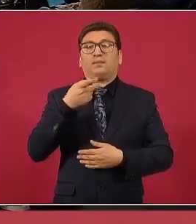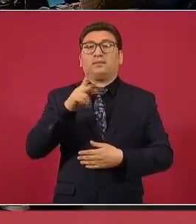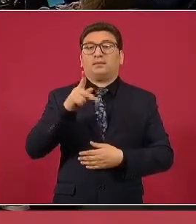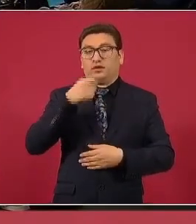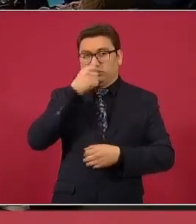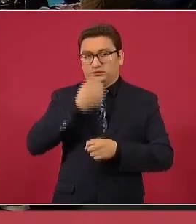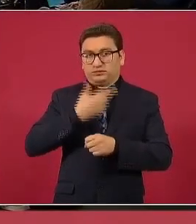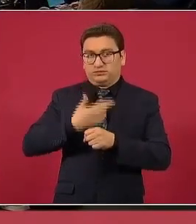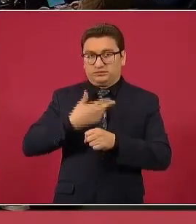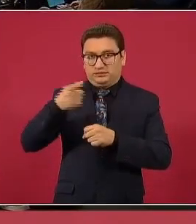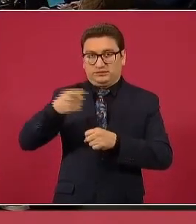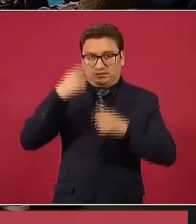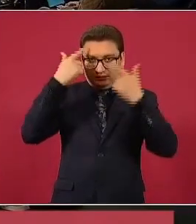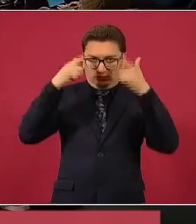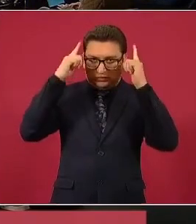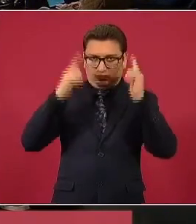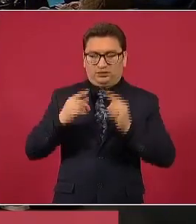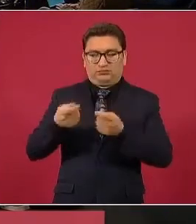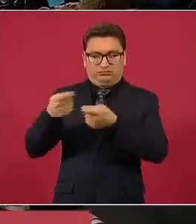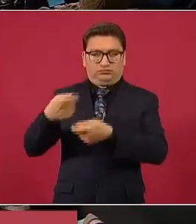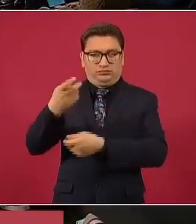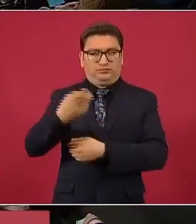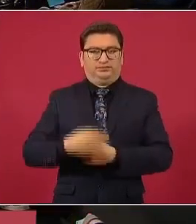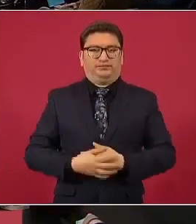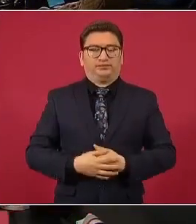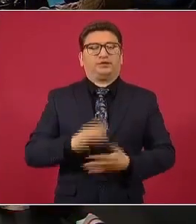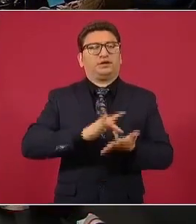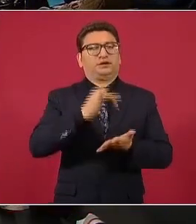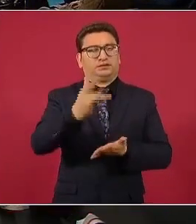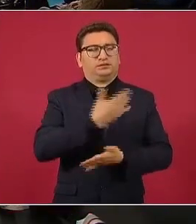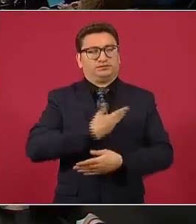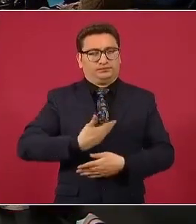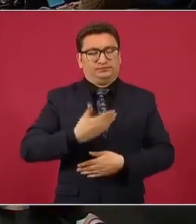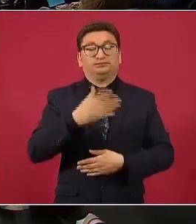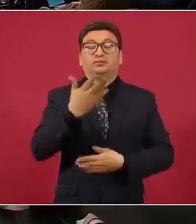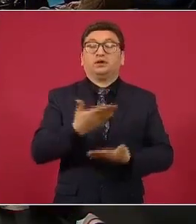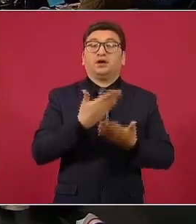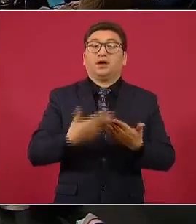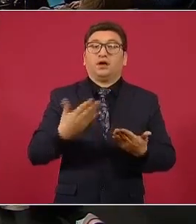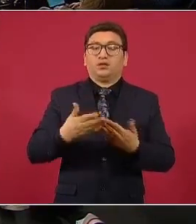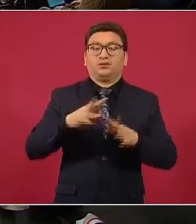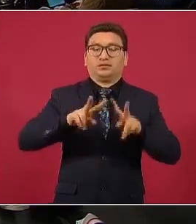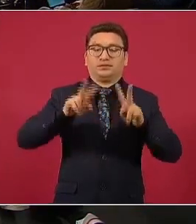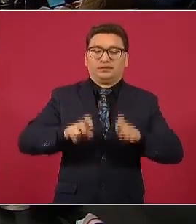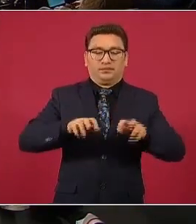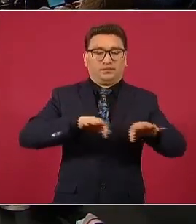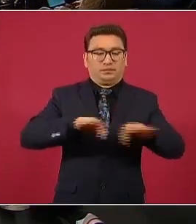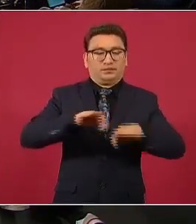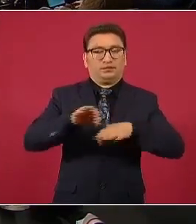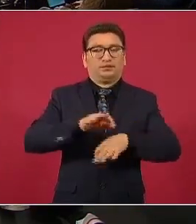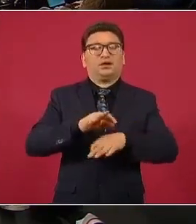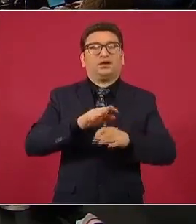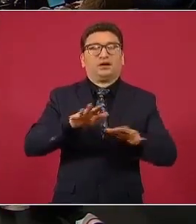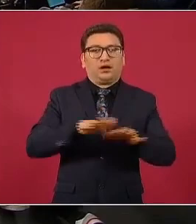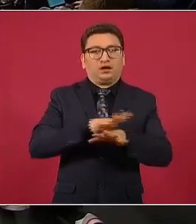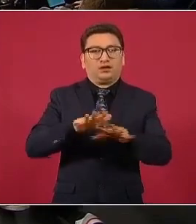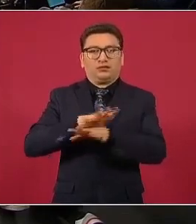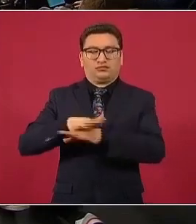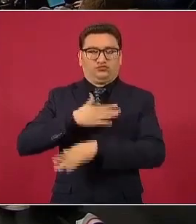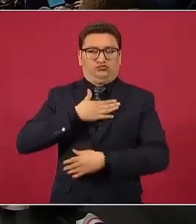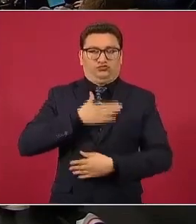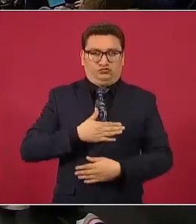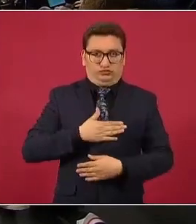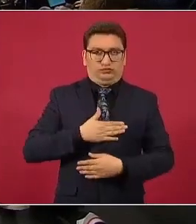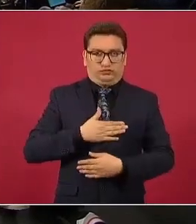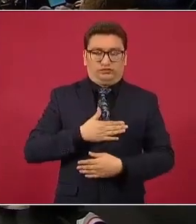la Secretaría de Marina. Okay. Muchas gracias, señor presidente. Siguiendo el tema de reforma laboral, de justicia,